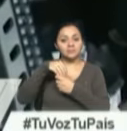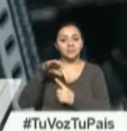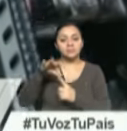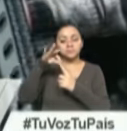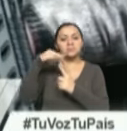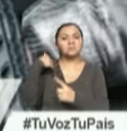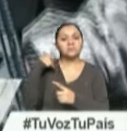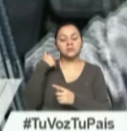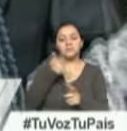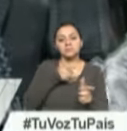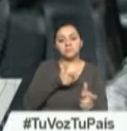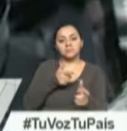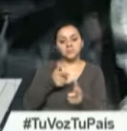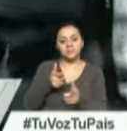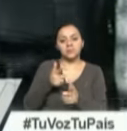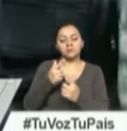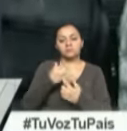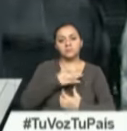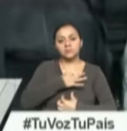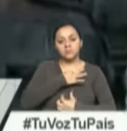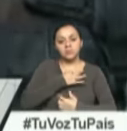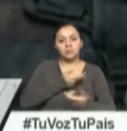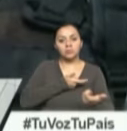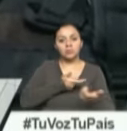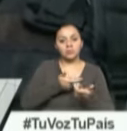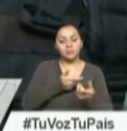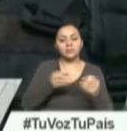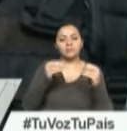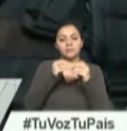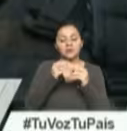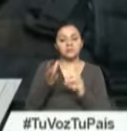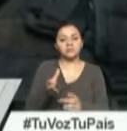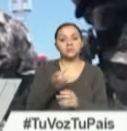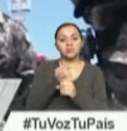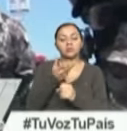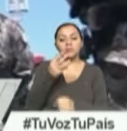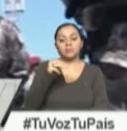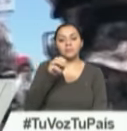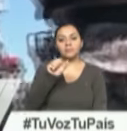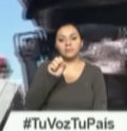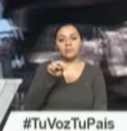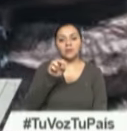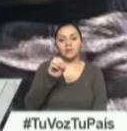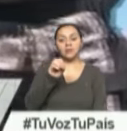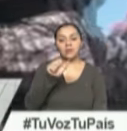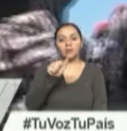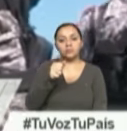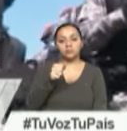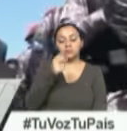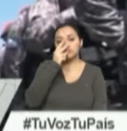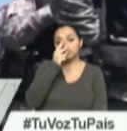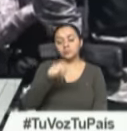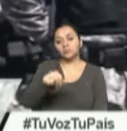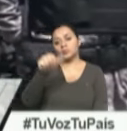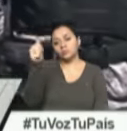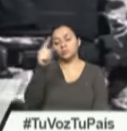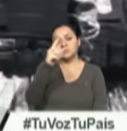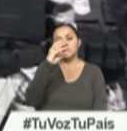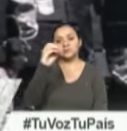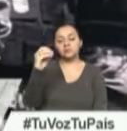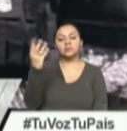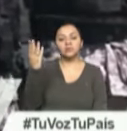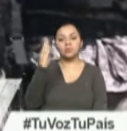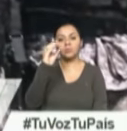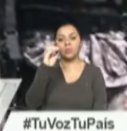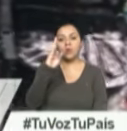por militares, civiles, bomberos y expertos en seguridad, fueron enviados a Manaus, capital de Amazonas, mientras que otros 100 llegaron a Boa